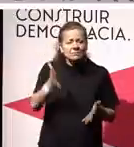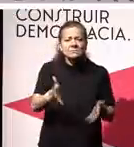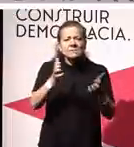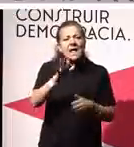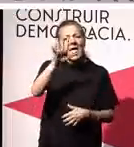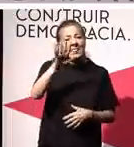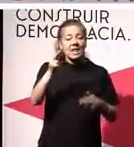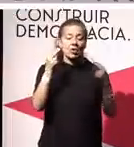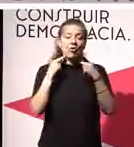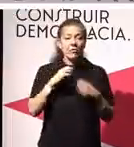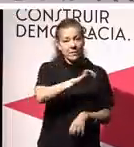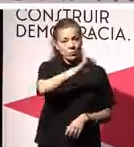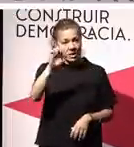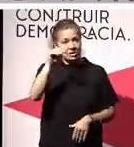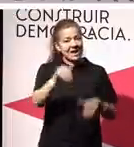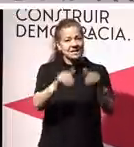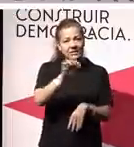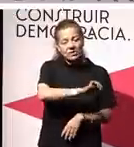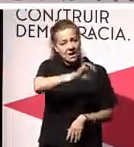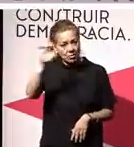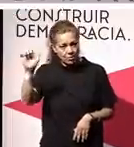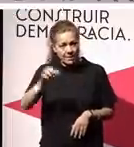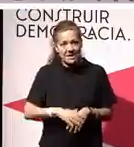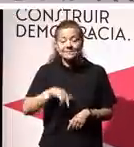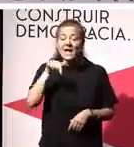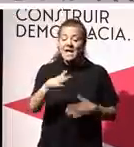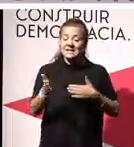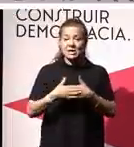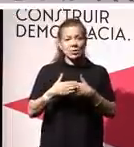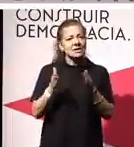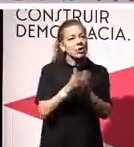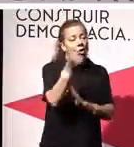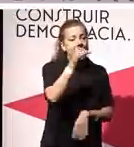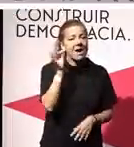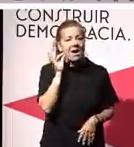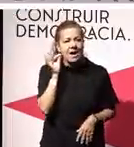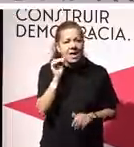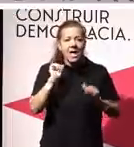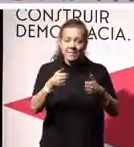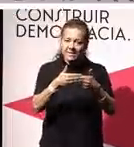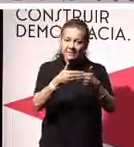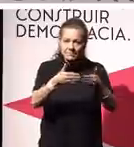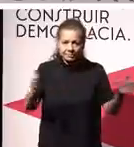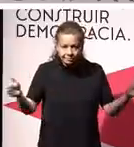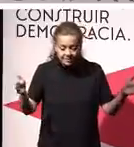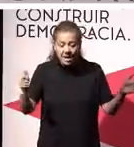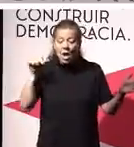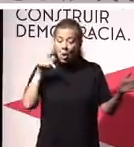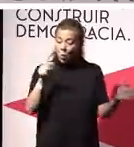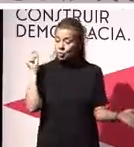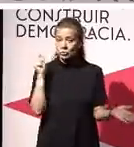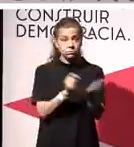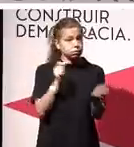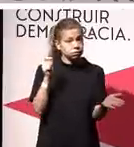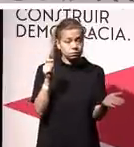5 eurodiputados en las elecciones europeas. Las puertas, compañeros y compañeras, comenzaban a abrirse y desde ese mismo